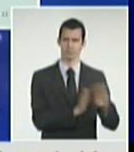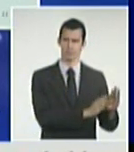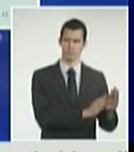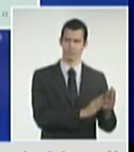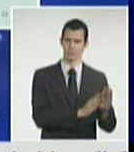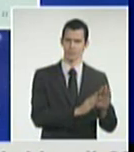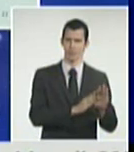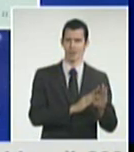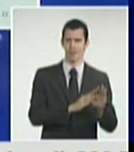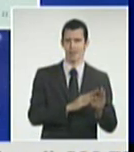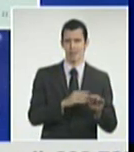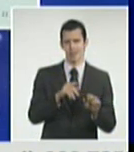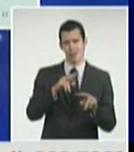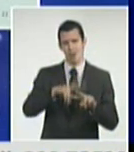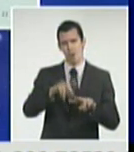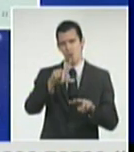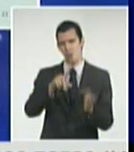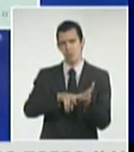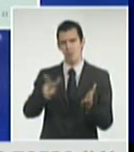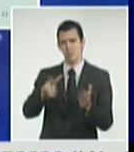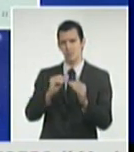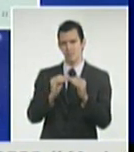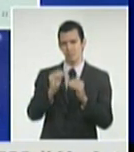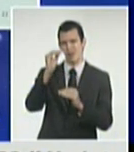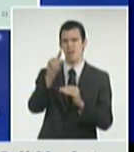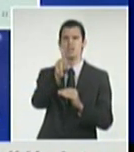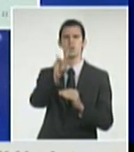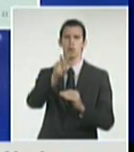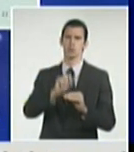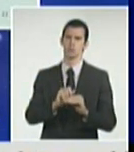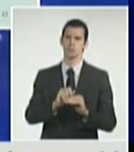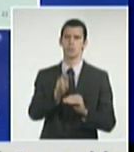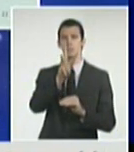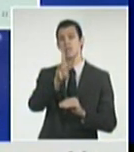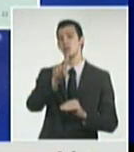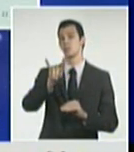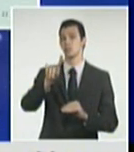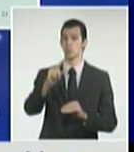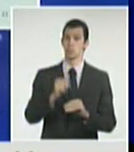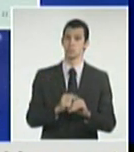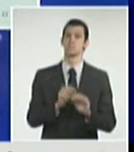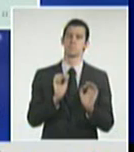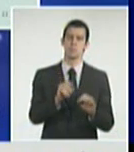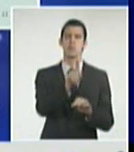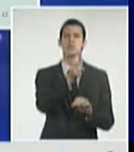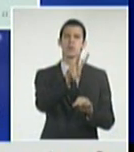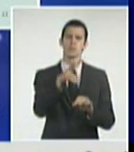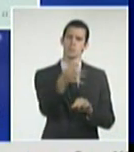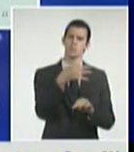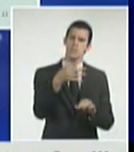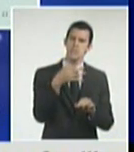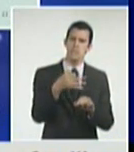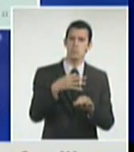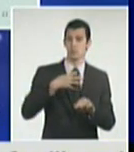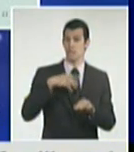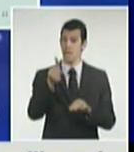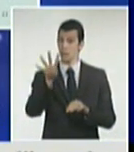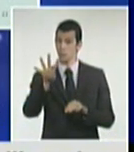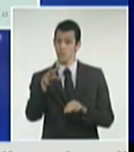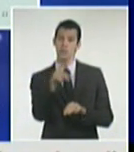elevada cifra ayer, 391, disperso en 12 de sus 14 municipios, aunque las cifras mayores